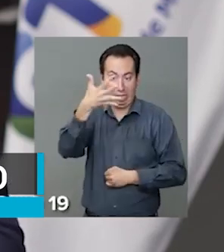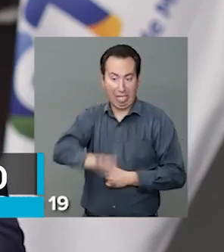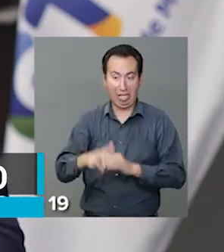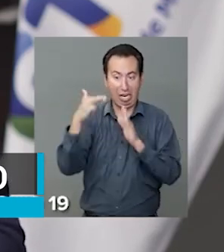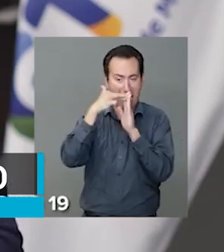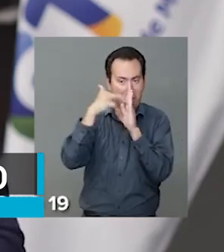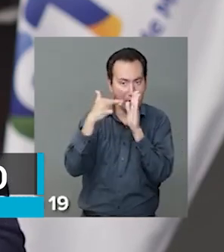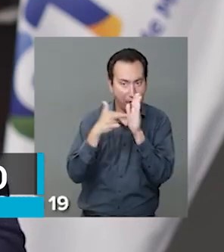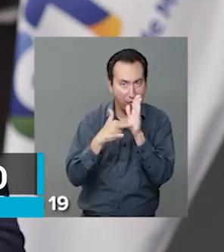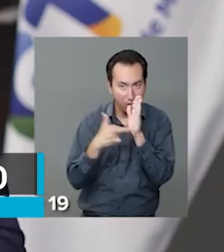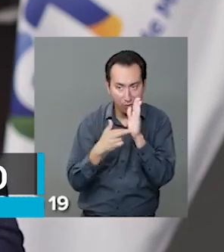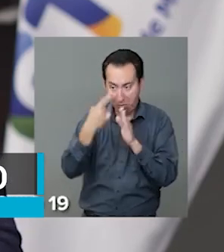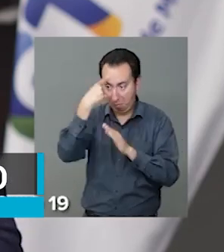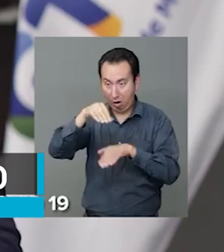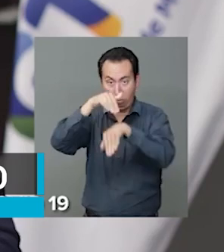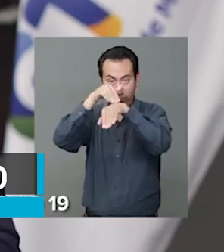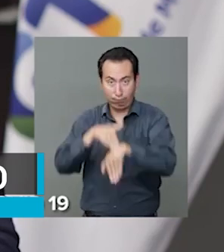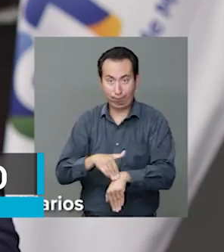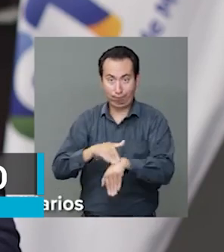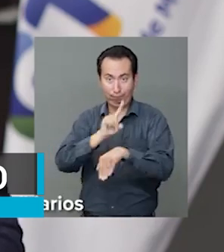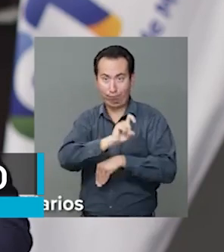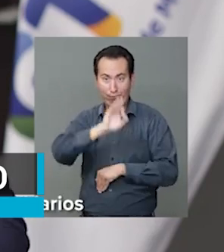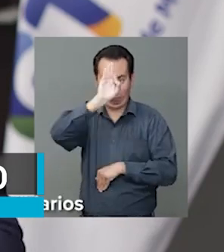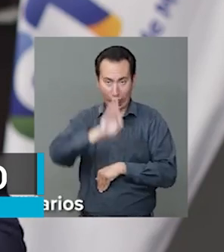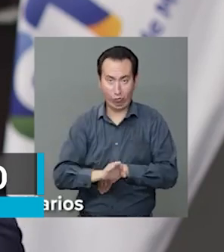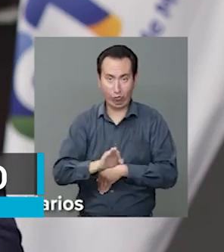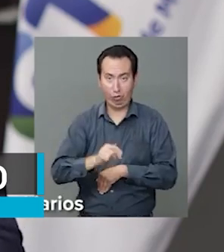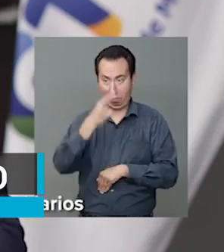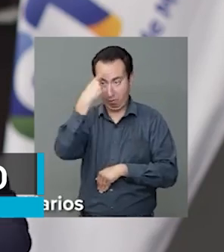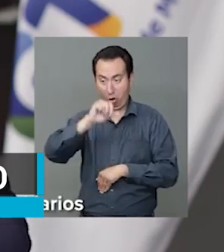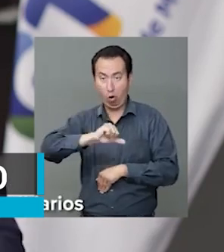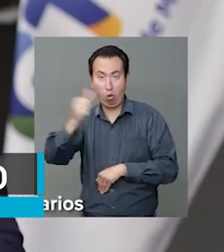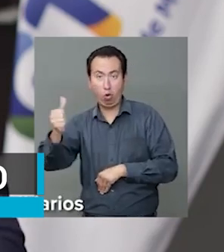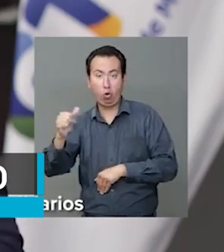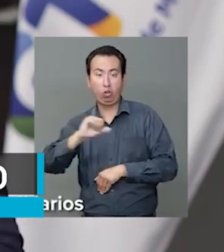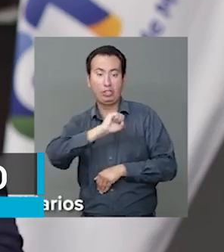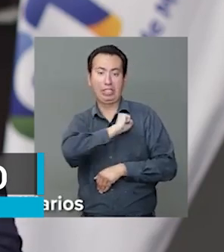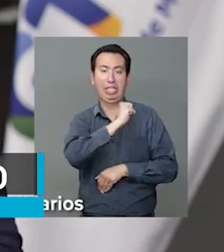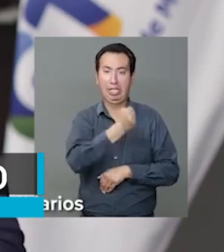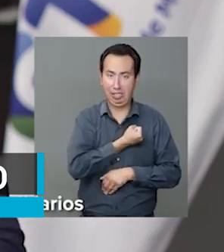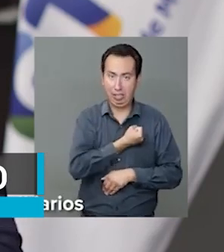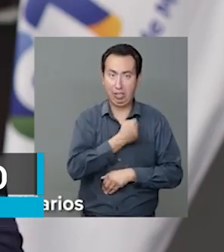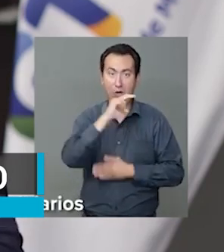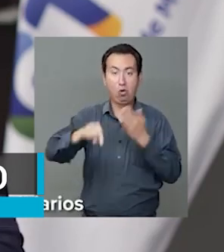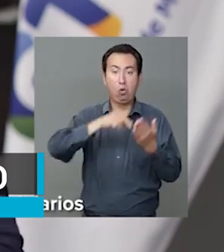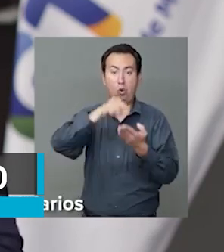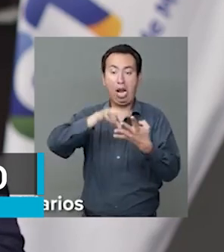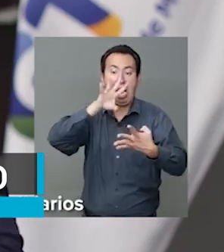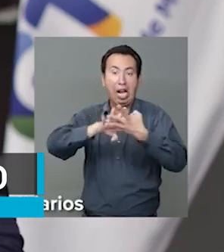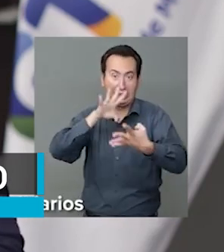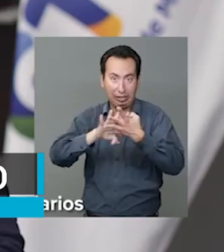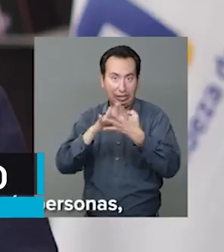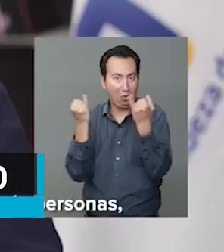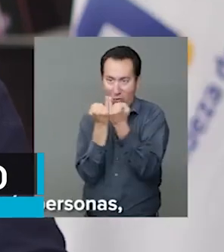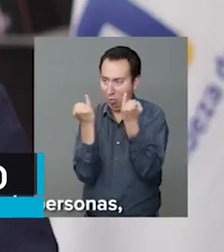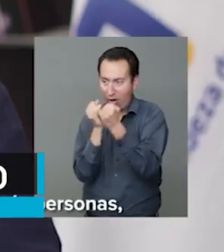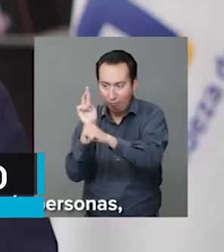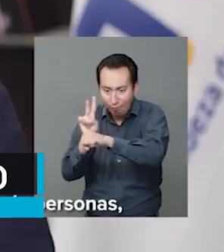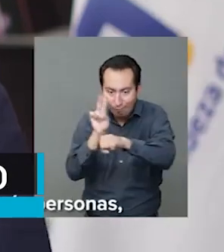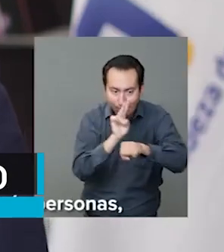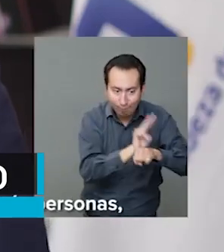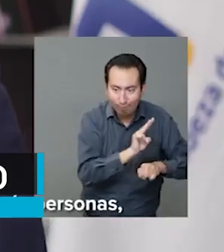decálogo de acción para la prevención del covid 19 hemos ampliado los protocolos sanitarios en los centros penitenciarios